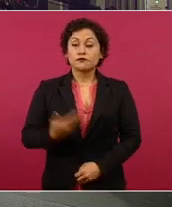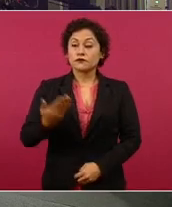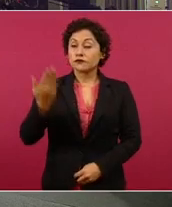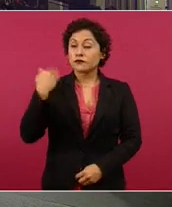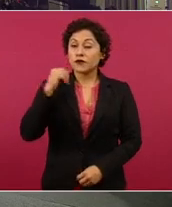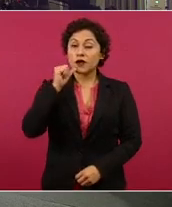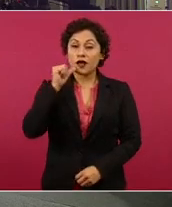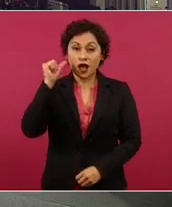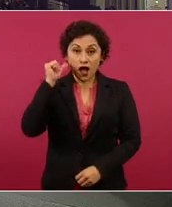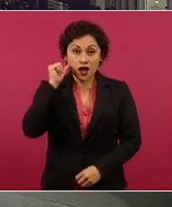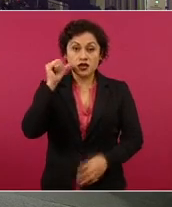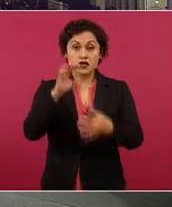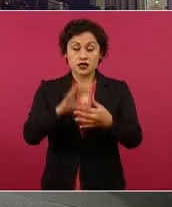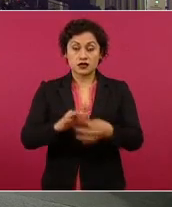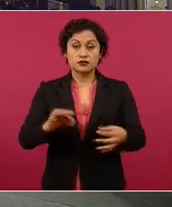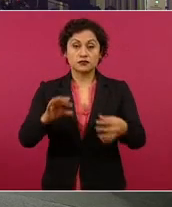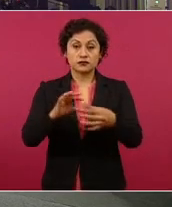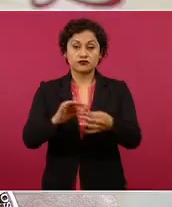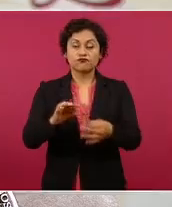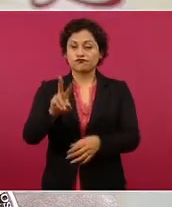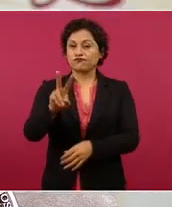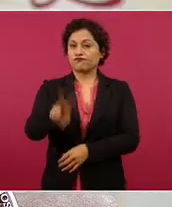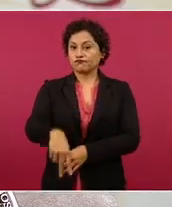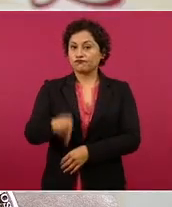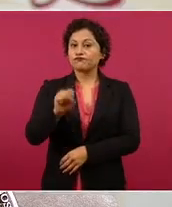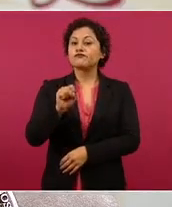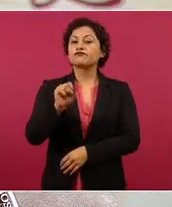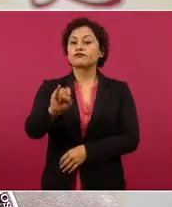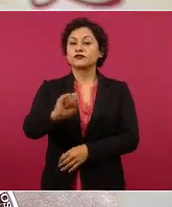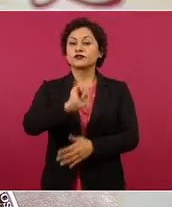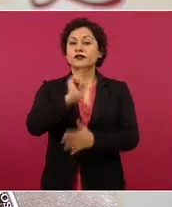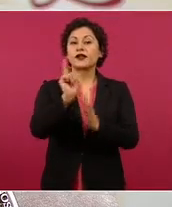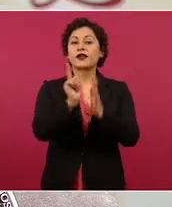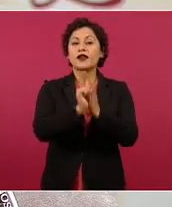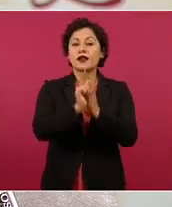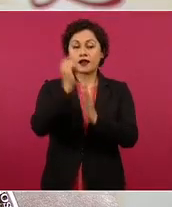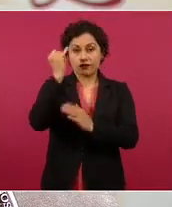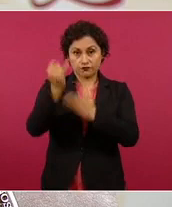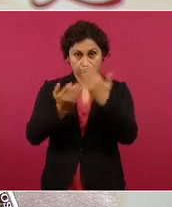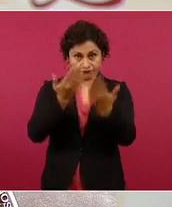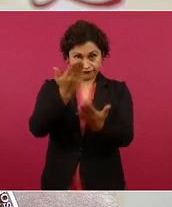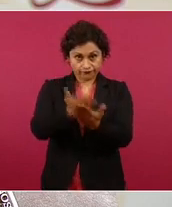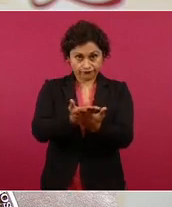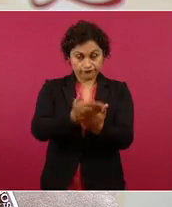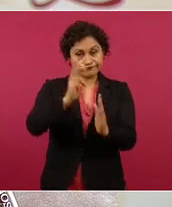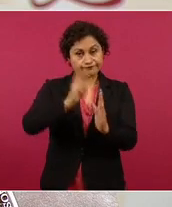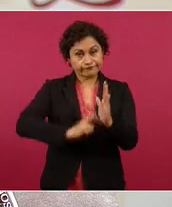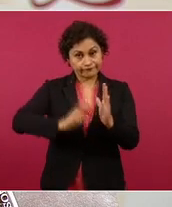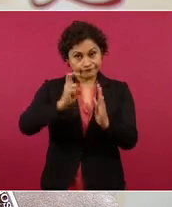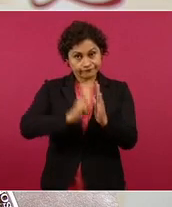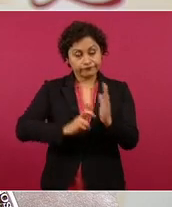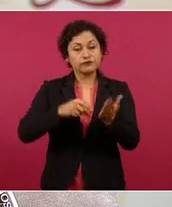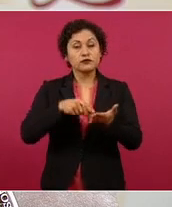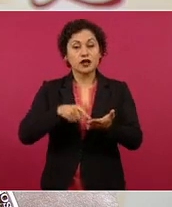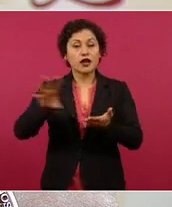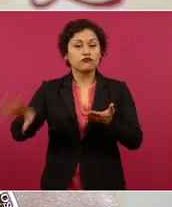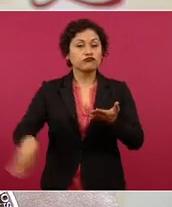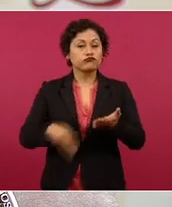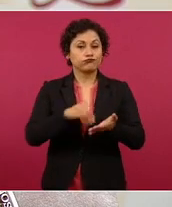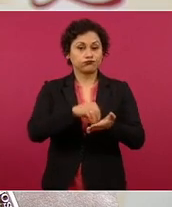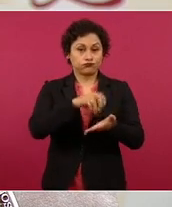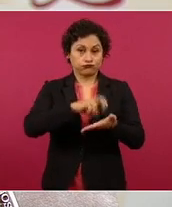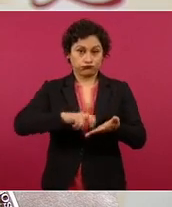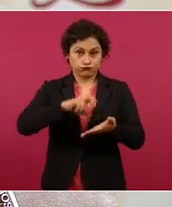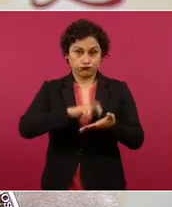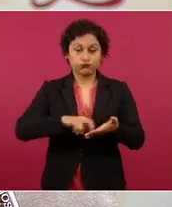de ayer, sí hubieron modificaciones en el dictamen que emitió